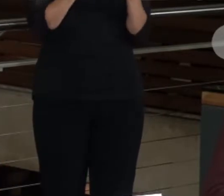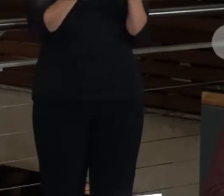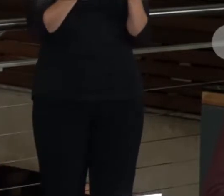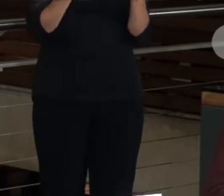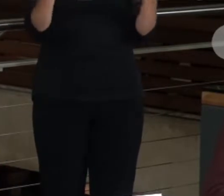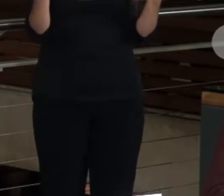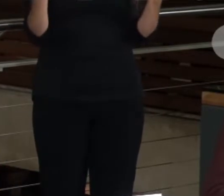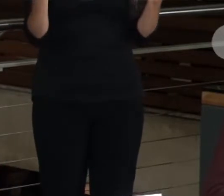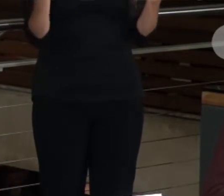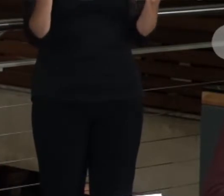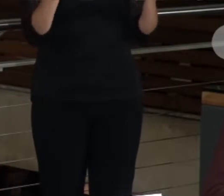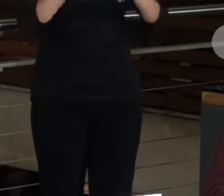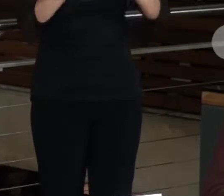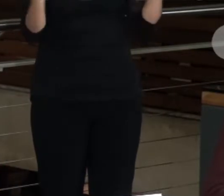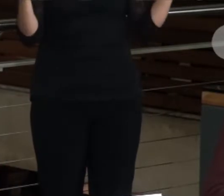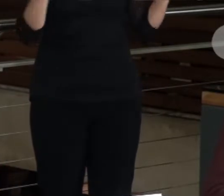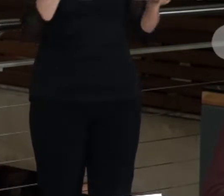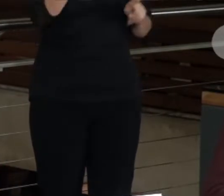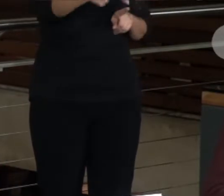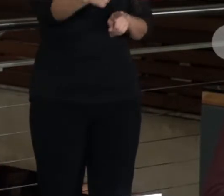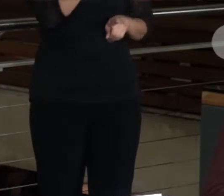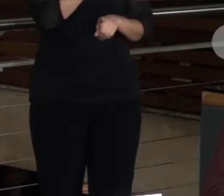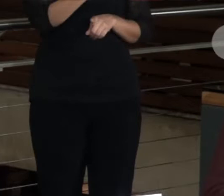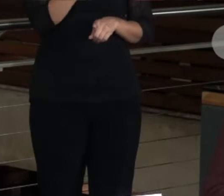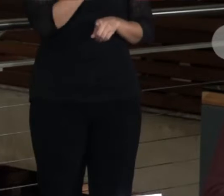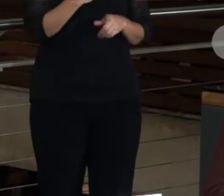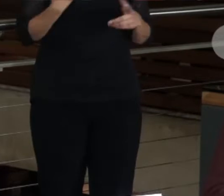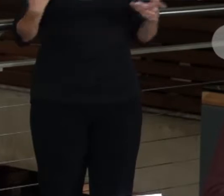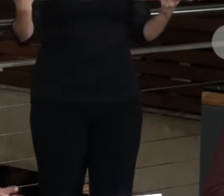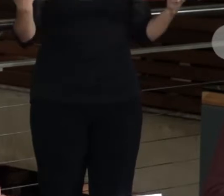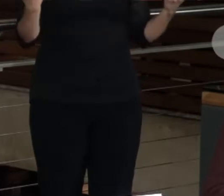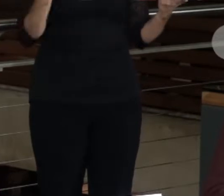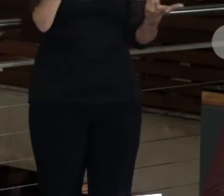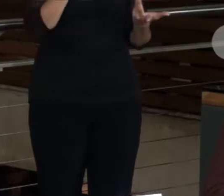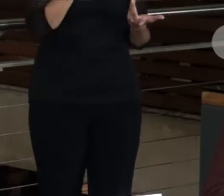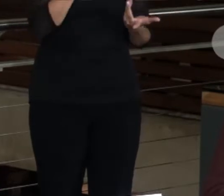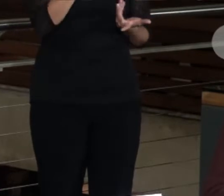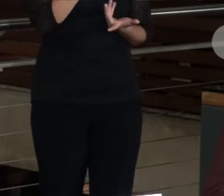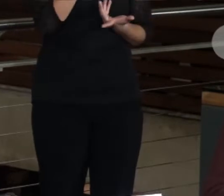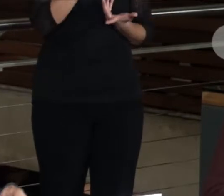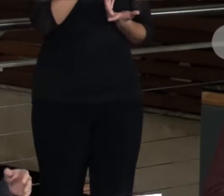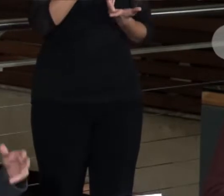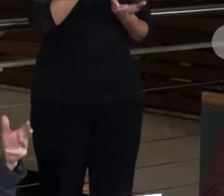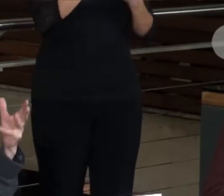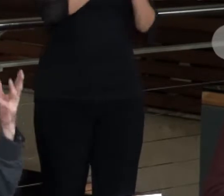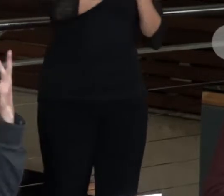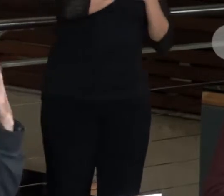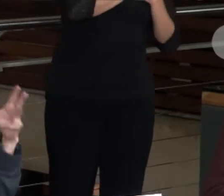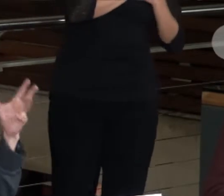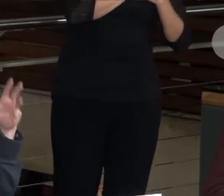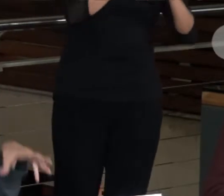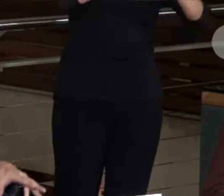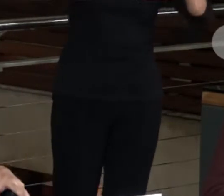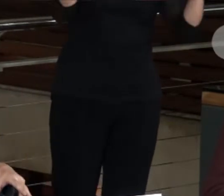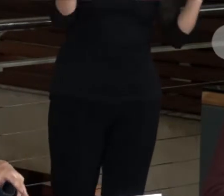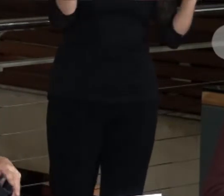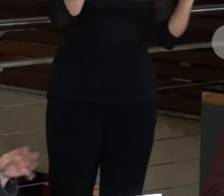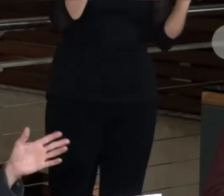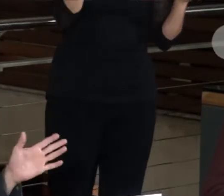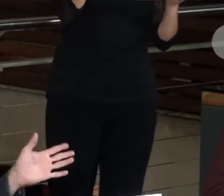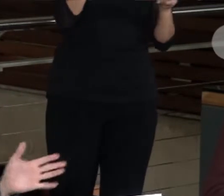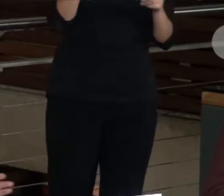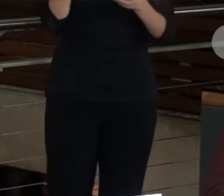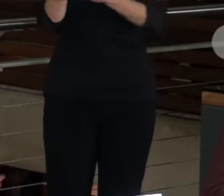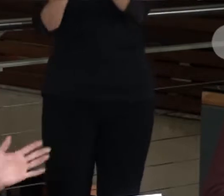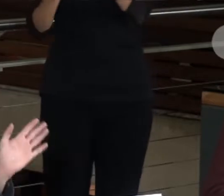es un poco vamos a decir que me informe un poco como que parece que nosotros venimos aquí y